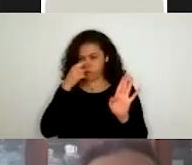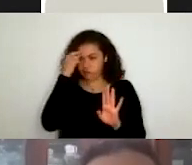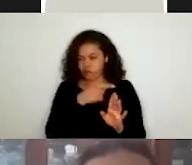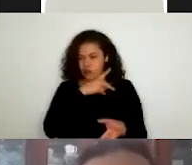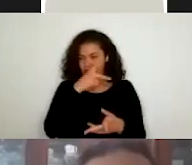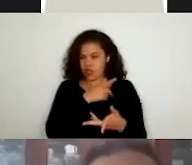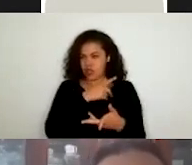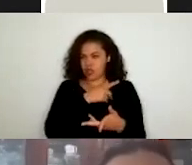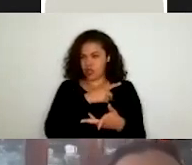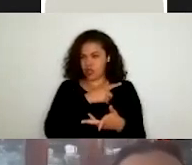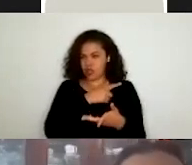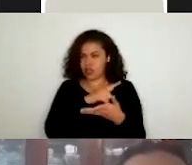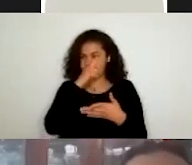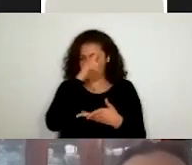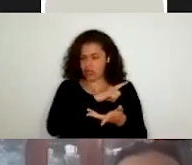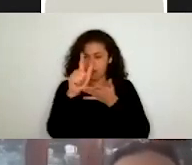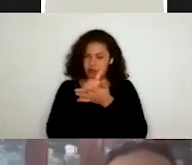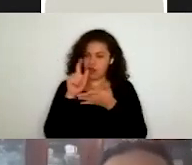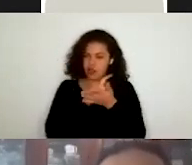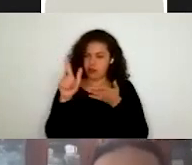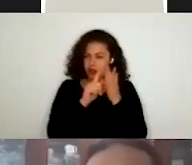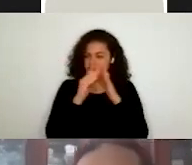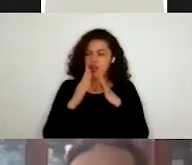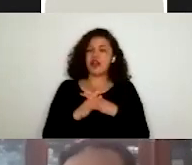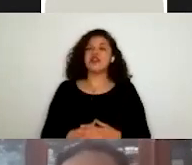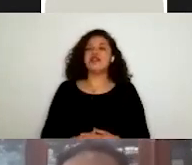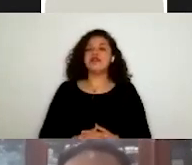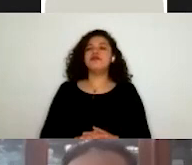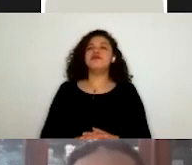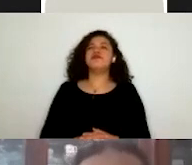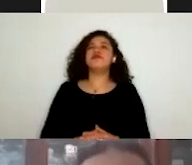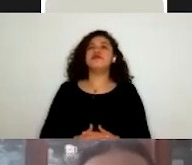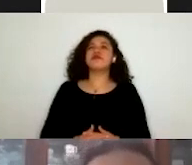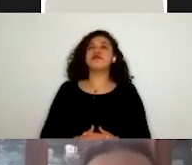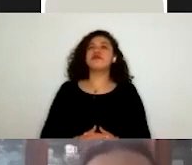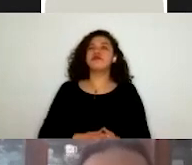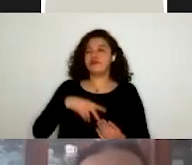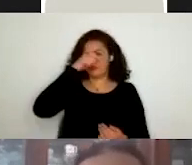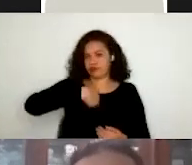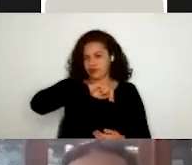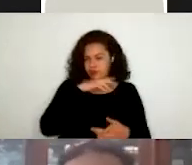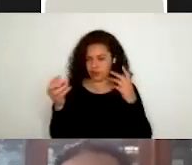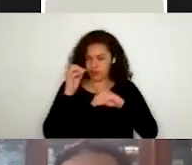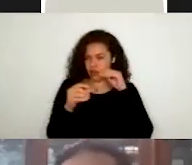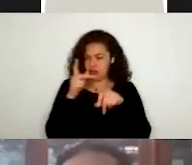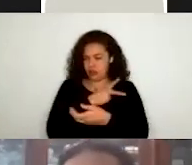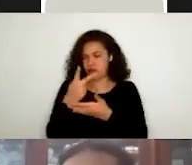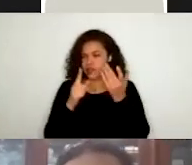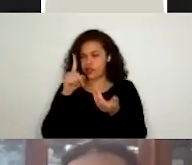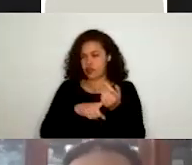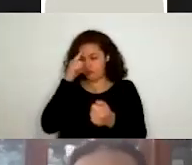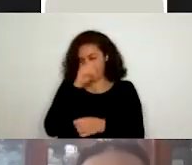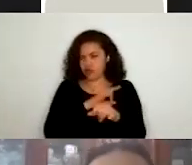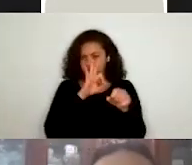uso doméstico. Ok. Nosotros, para la elaboración de los programas internos de protección civil, no